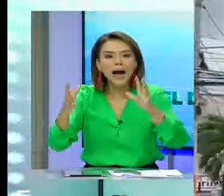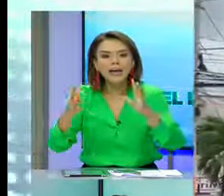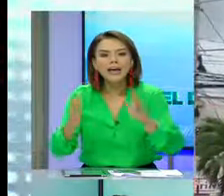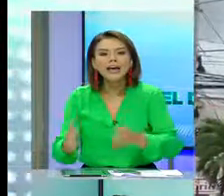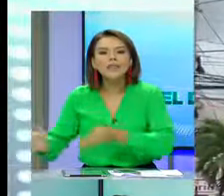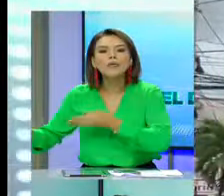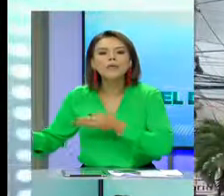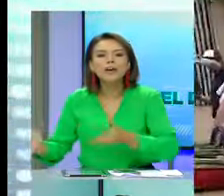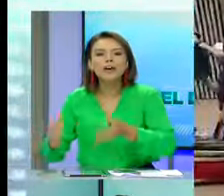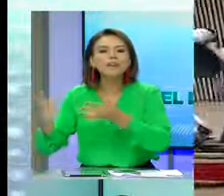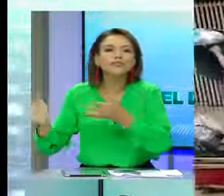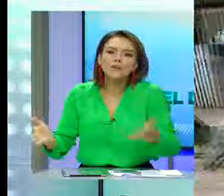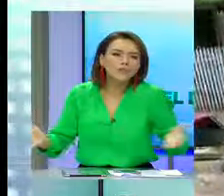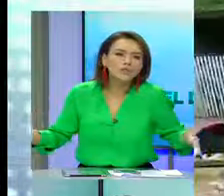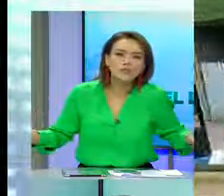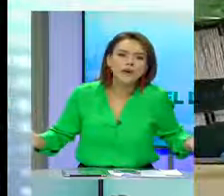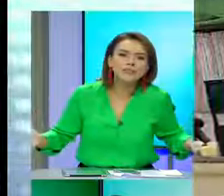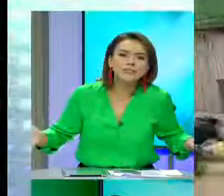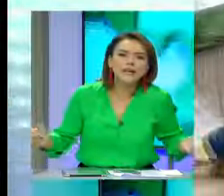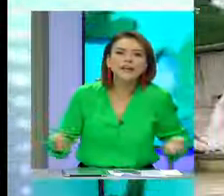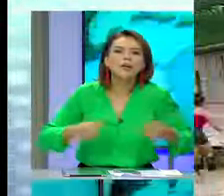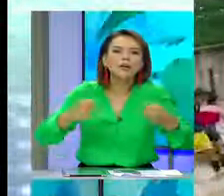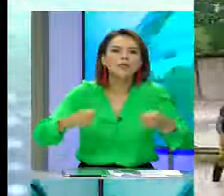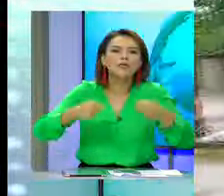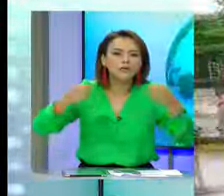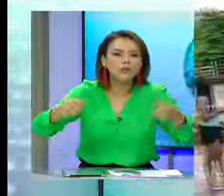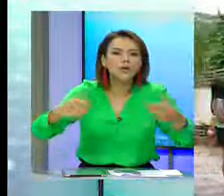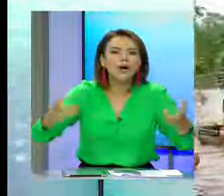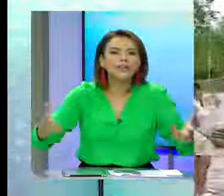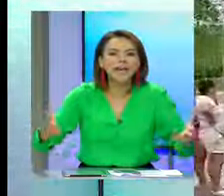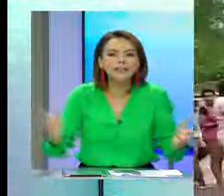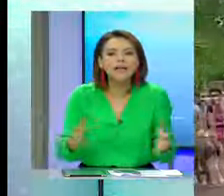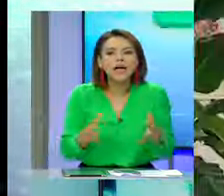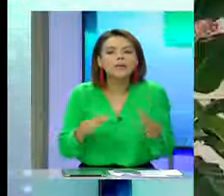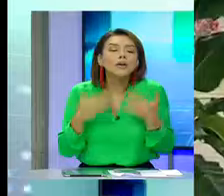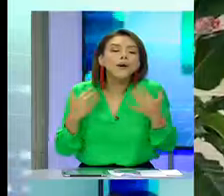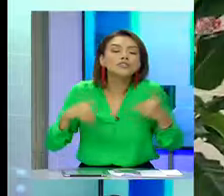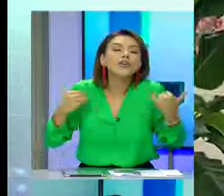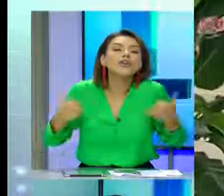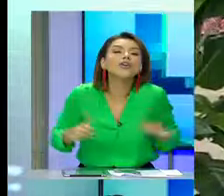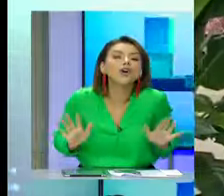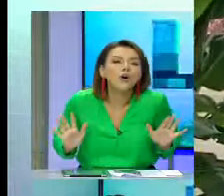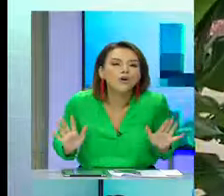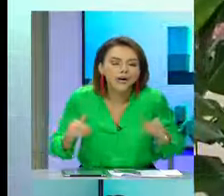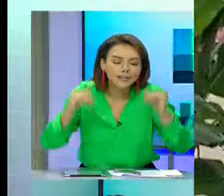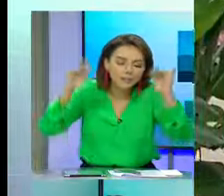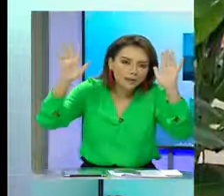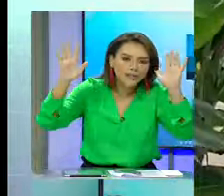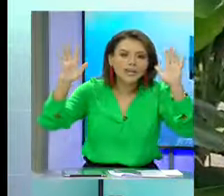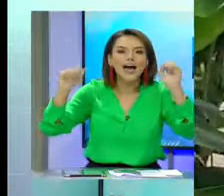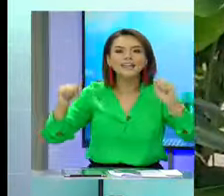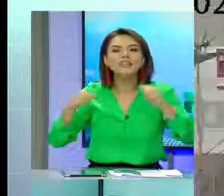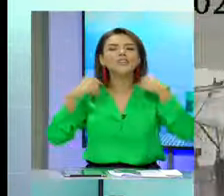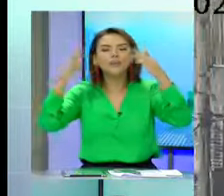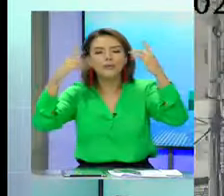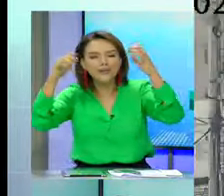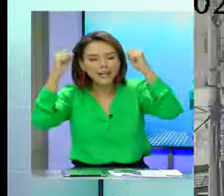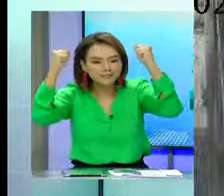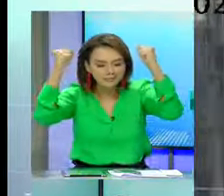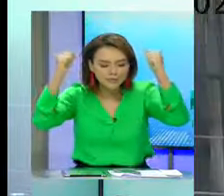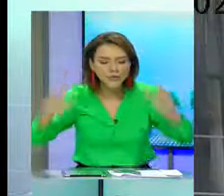pare, devolver los electrodomésticos nuevos a quien se les dañe luego de un estudio y un análisis. Pero bueno, eso lo digo yo, esta pobre ciudadana, no pobre,